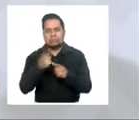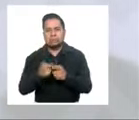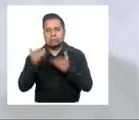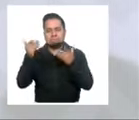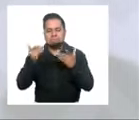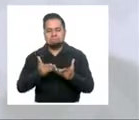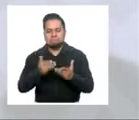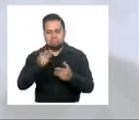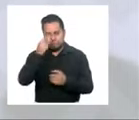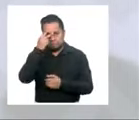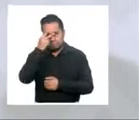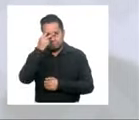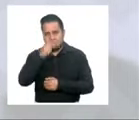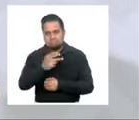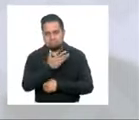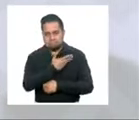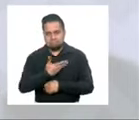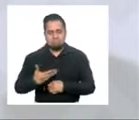presidente también